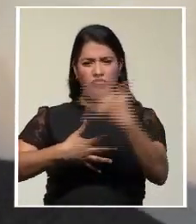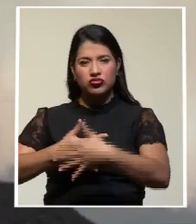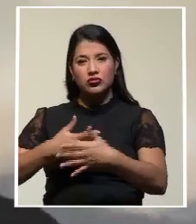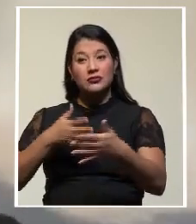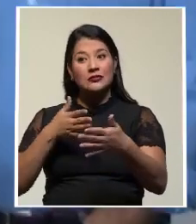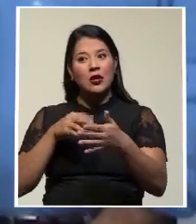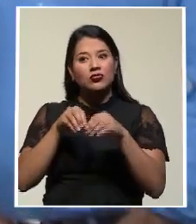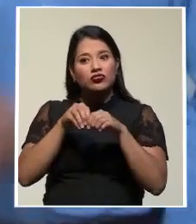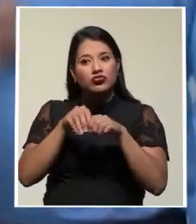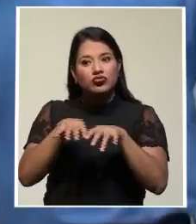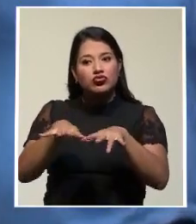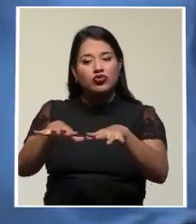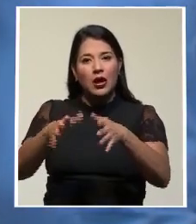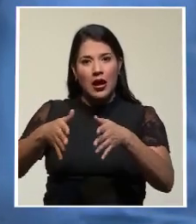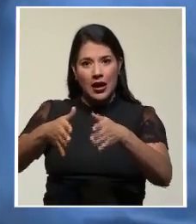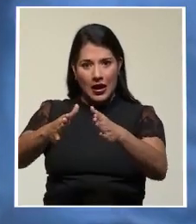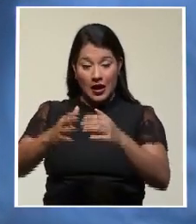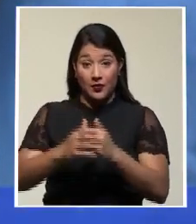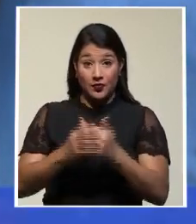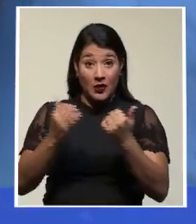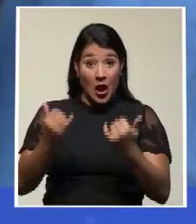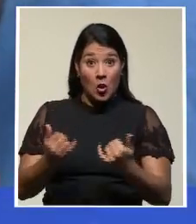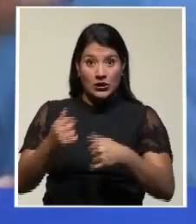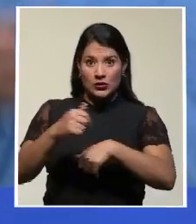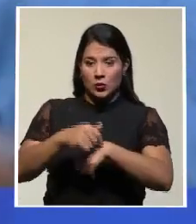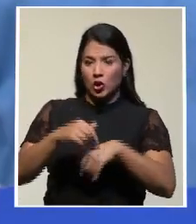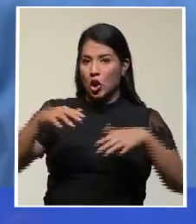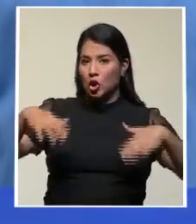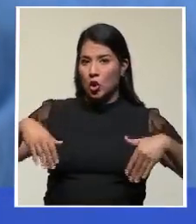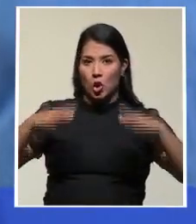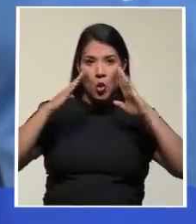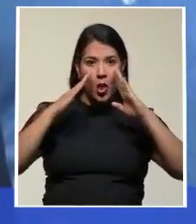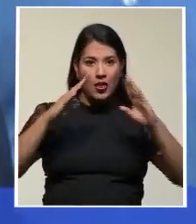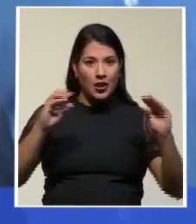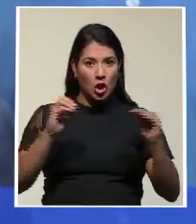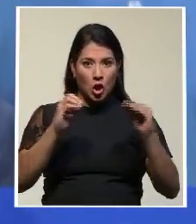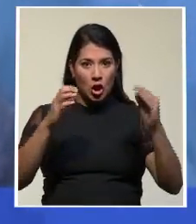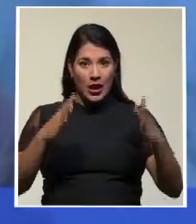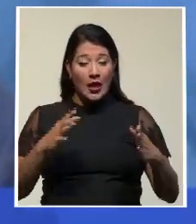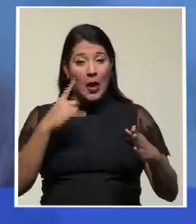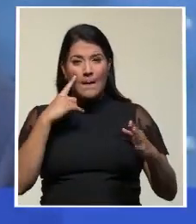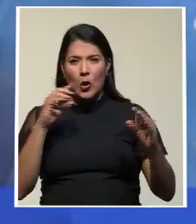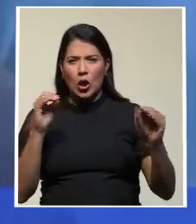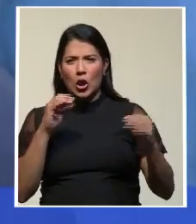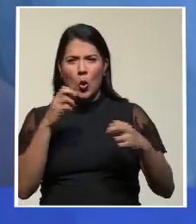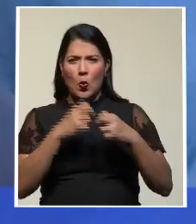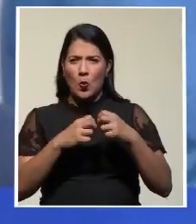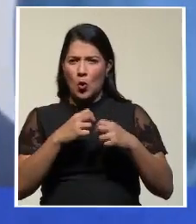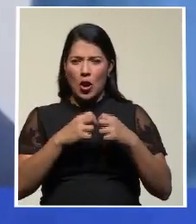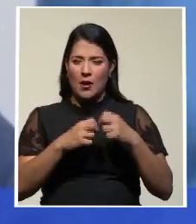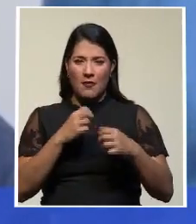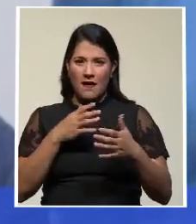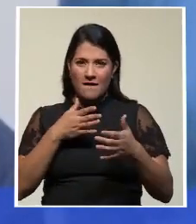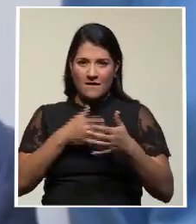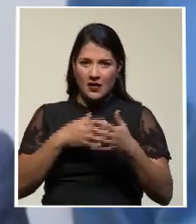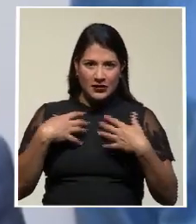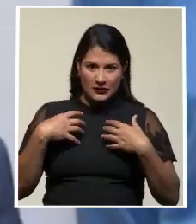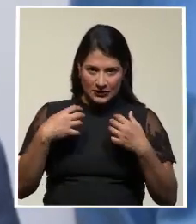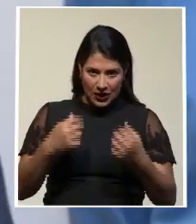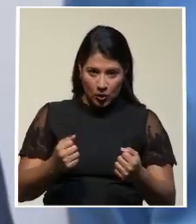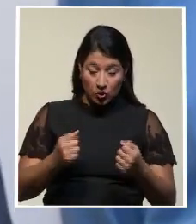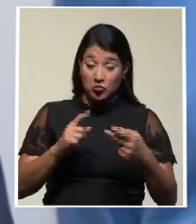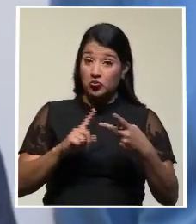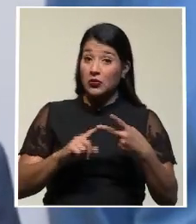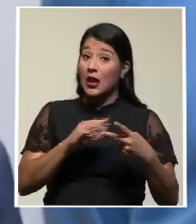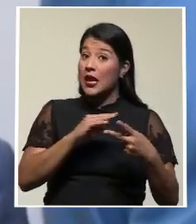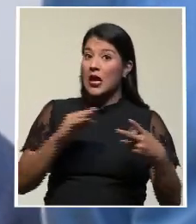carreteras. En estas horas no se ha atendido a nadie por ningún problema que tenga que ver con el volcán de salud y no tenemos que